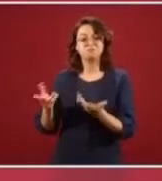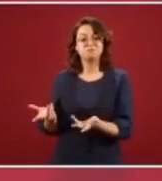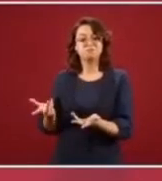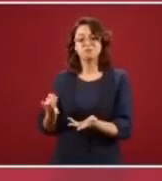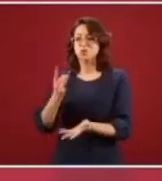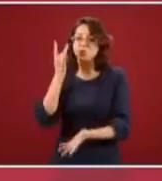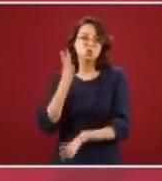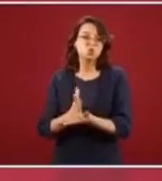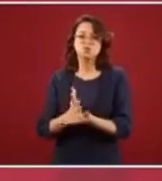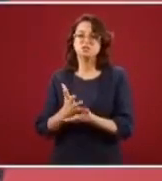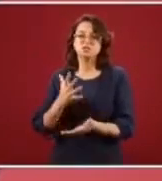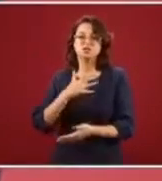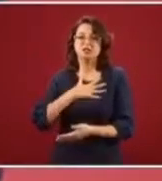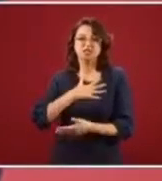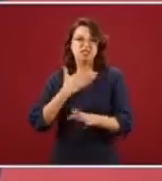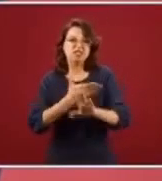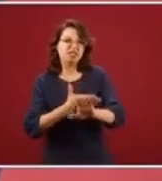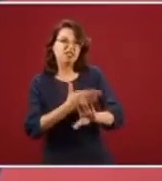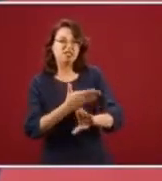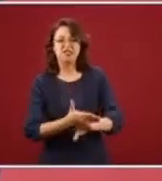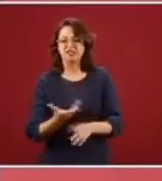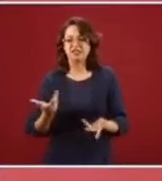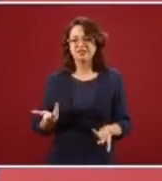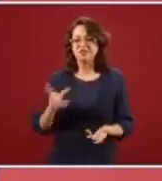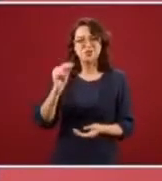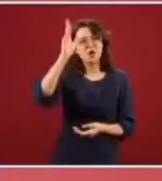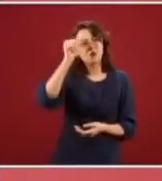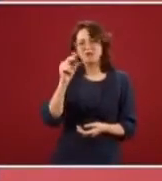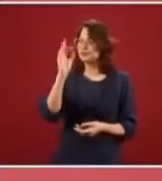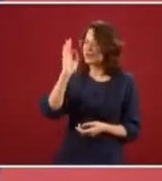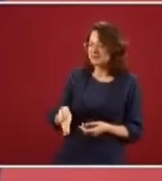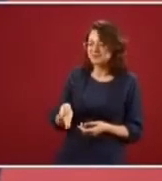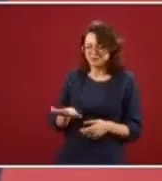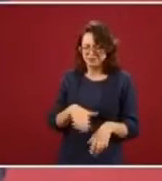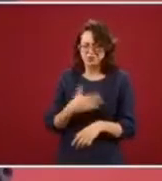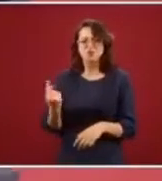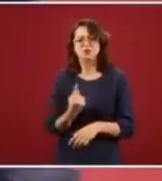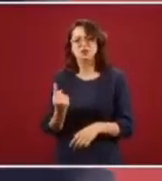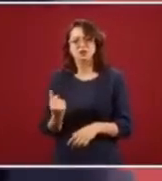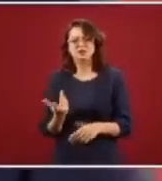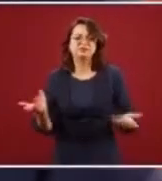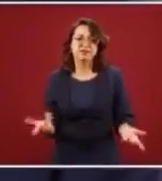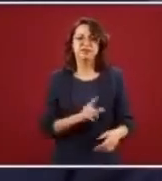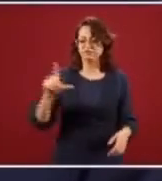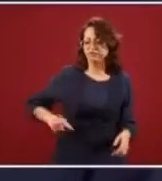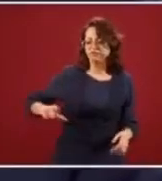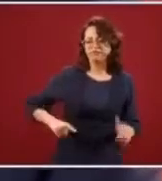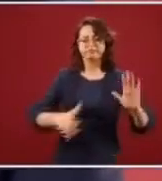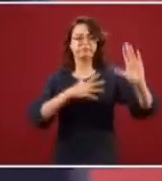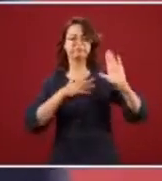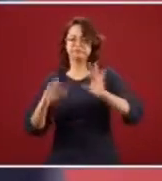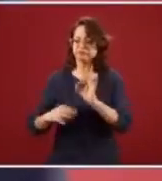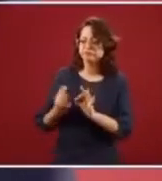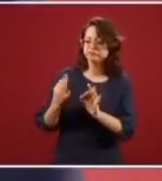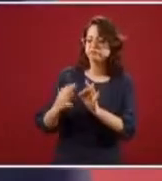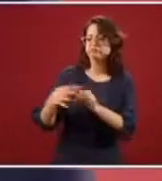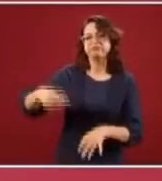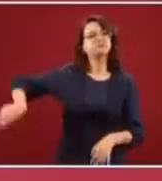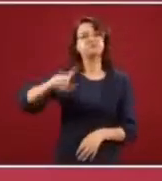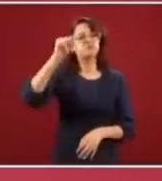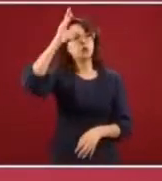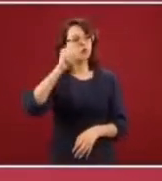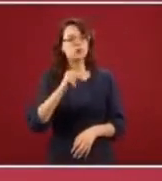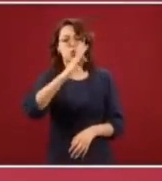aceptarnos de no aceptar que nuestro gobierno cumpla con sus compromisos y que